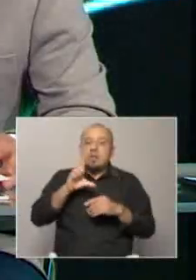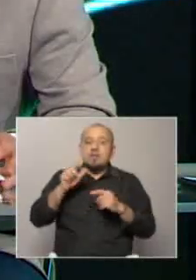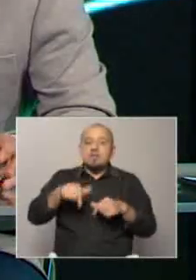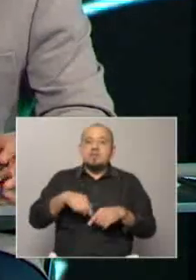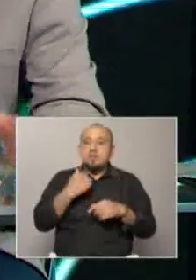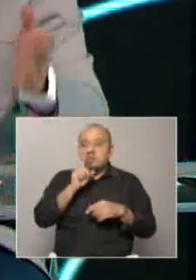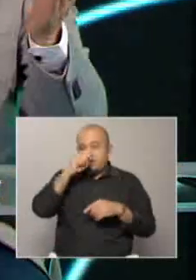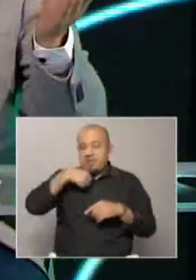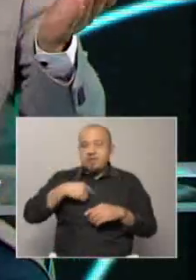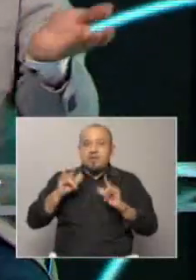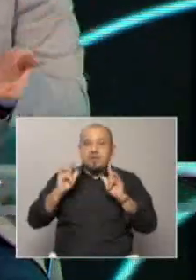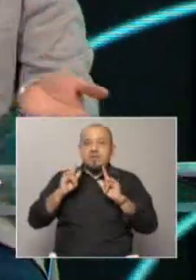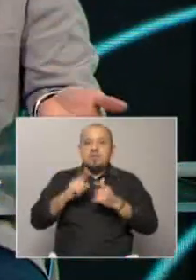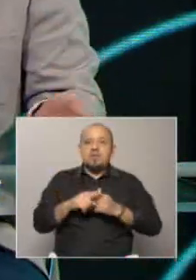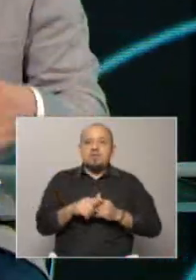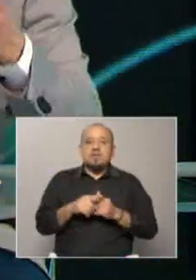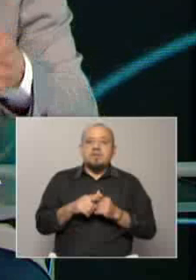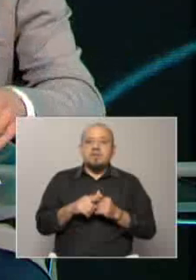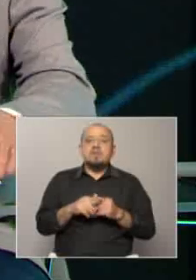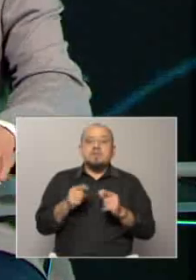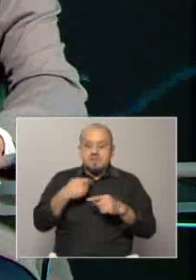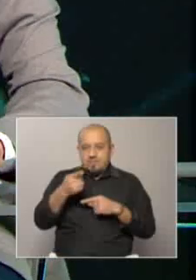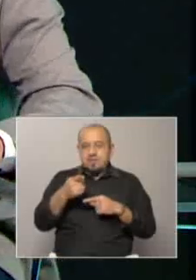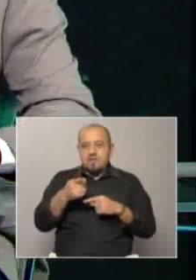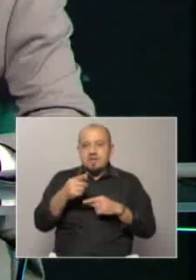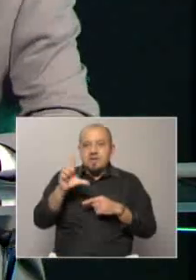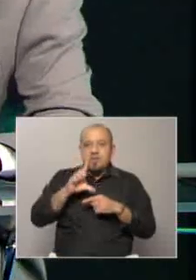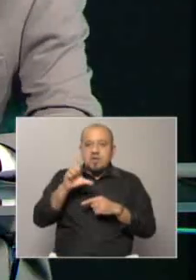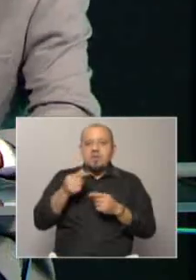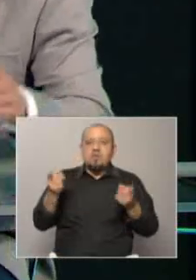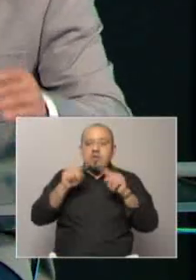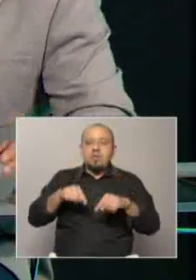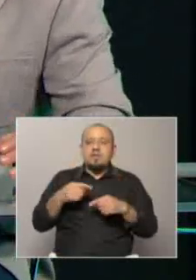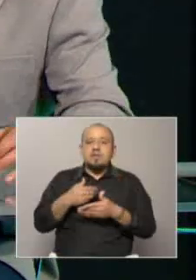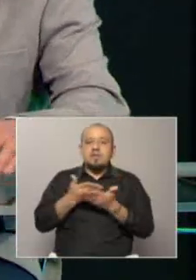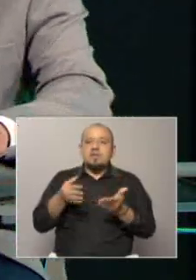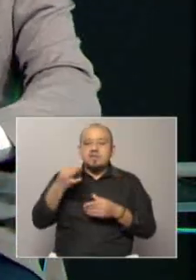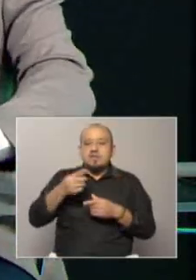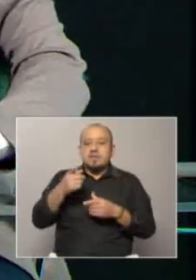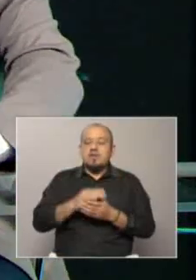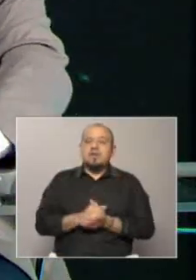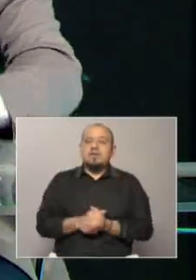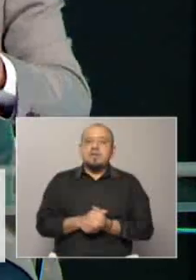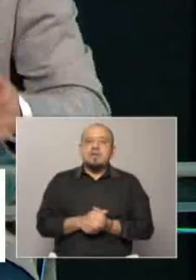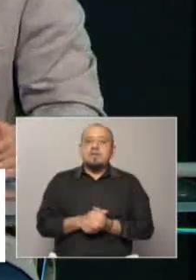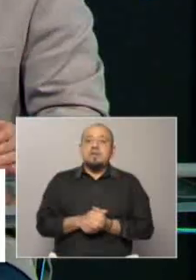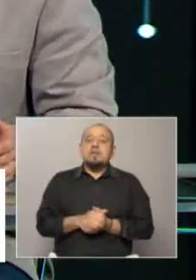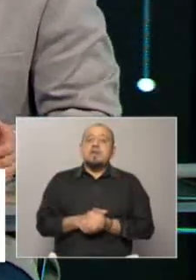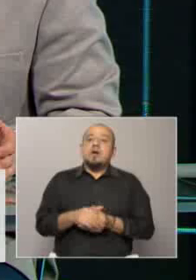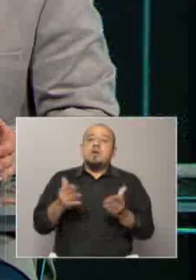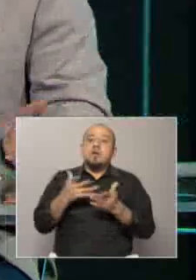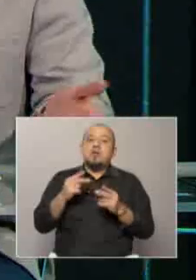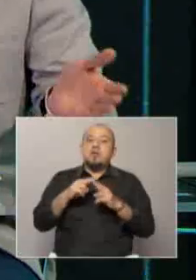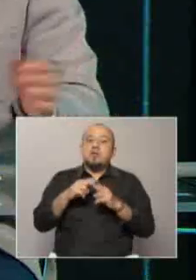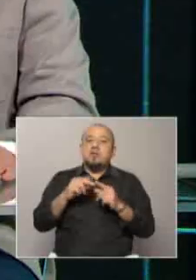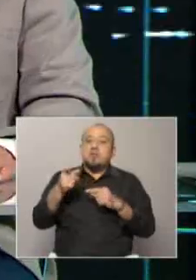de Rock y seguimos el martes. Sí, no hagan fiestas, igual se lo vamos a repetir el lunes cuando volvemos con la letra chica, con el profe, con el Ricardo. Profe. Y nos vamos como siempre